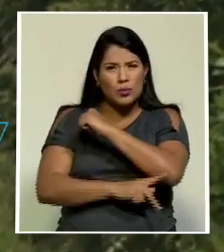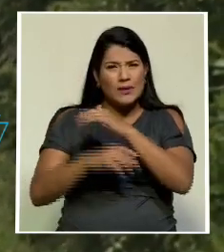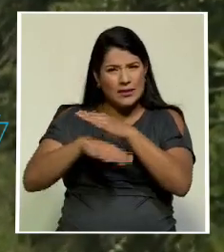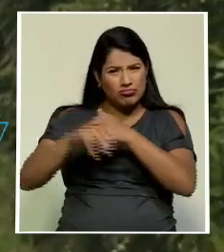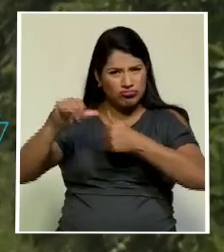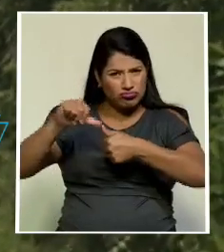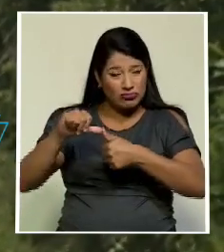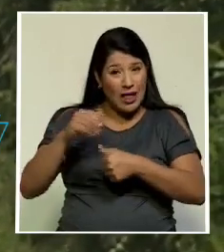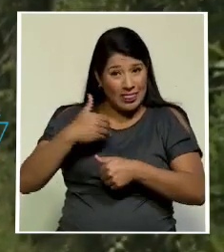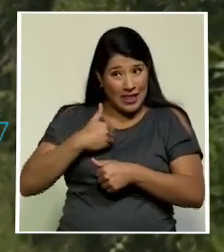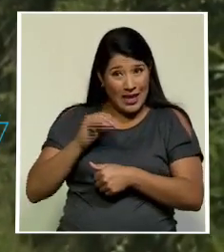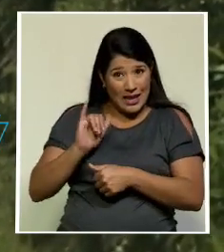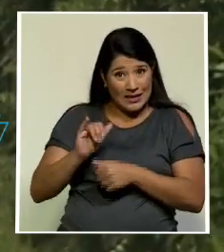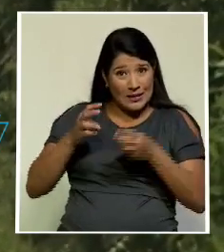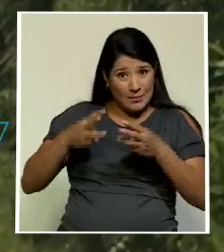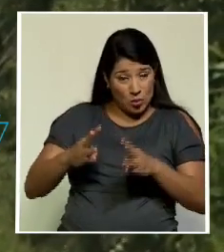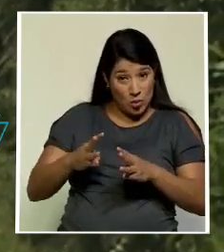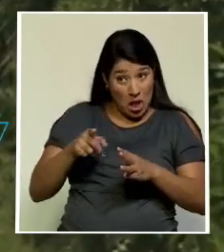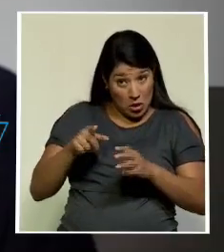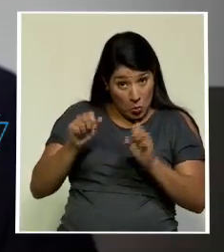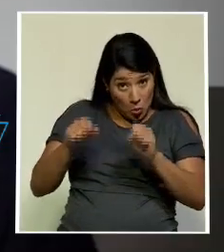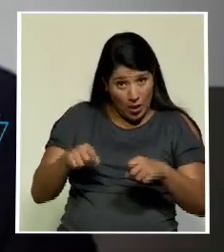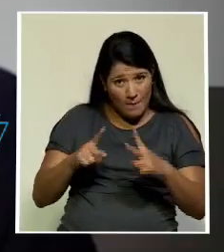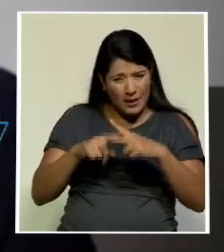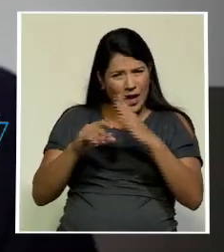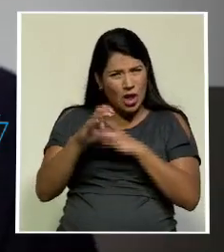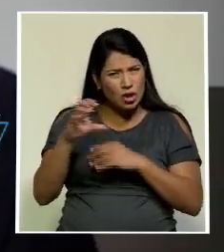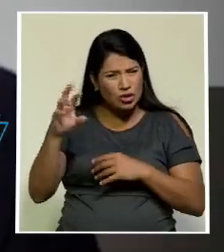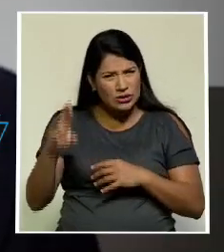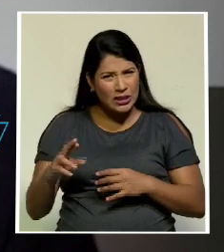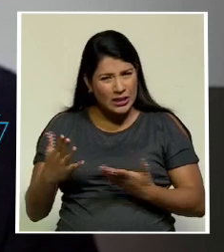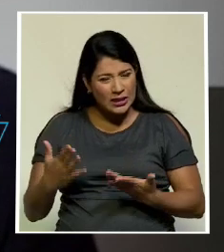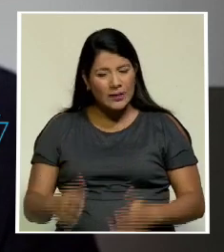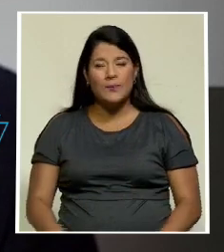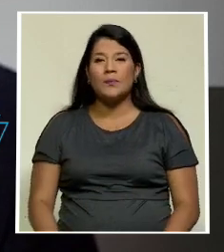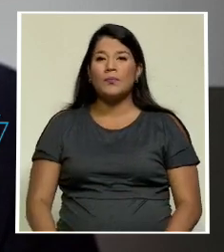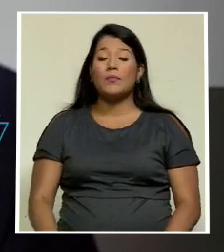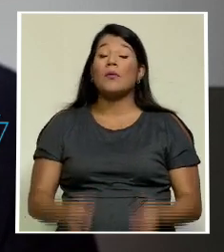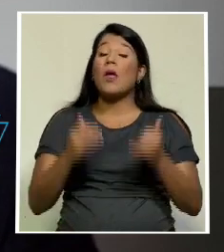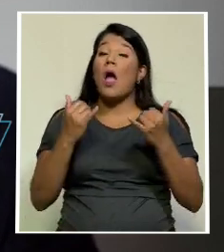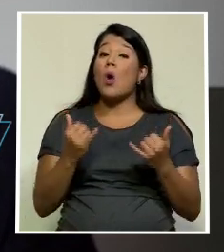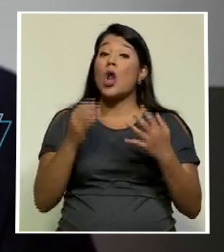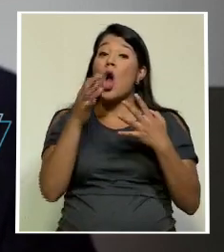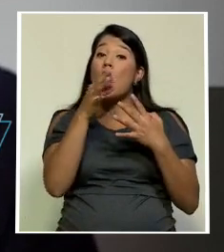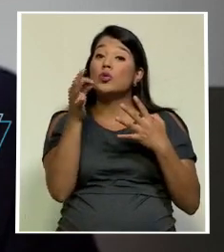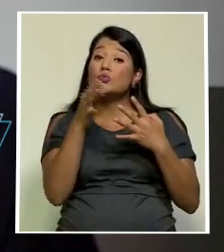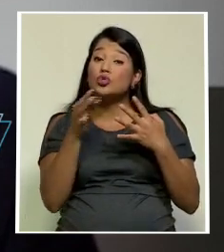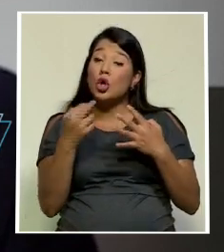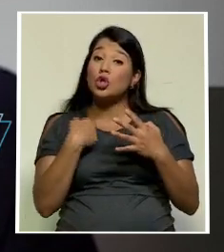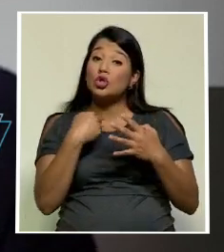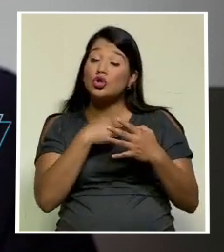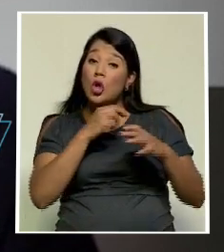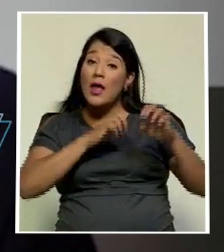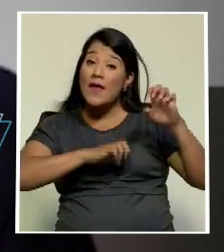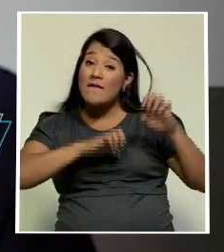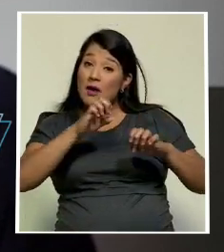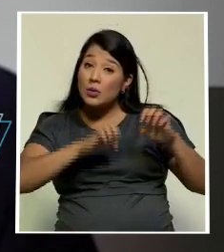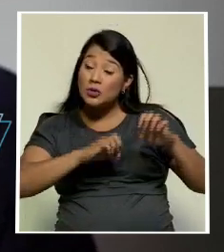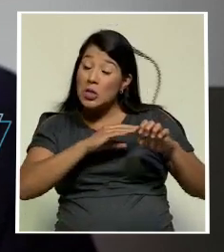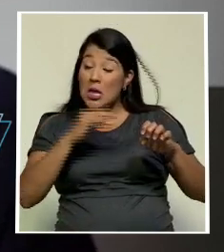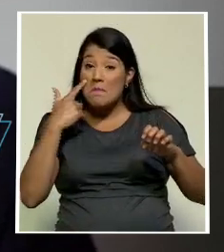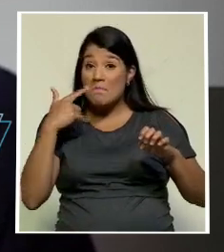y podría servir para Costa Rica? Una de las alternativas, digamos, que se ha evaluado y que parece una